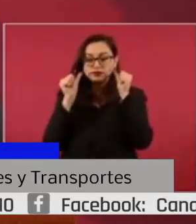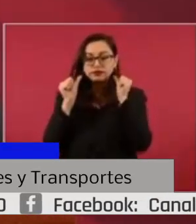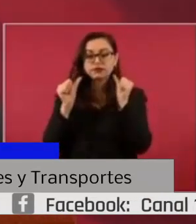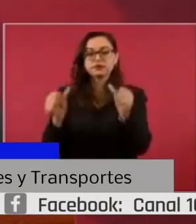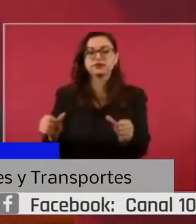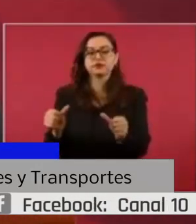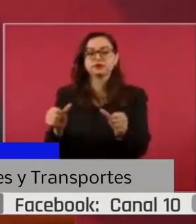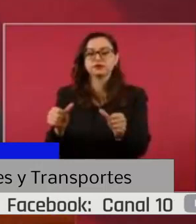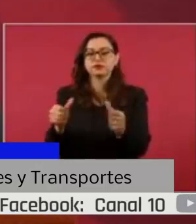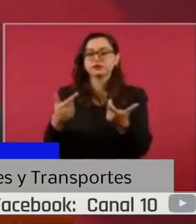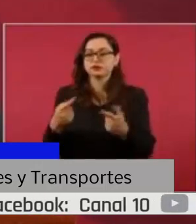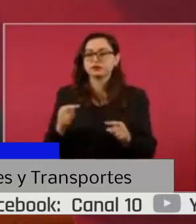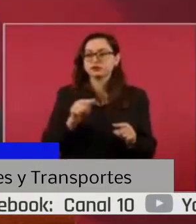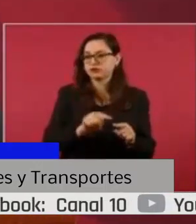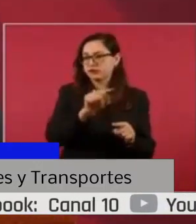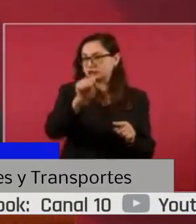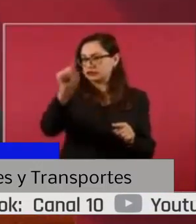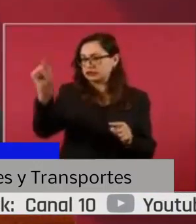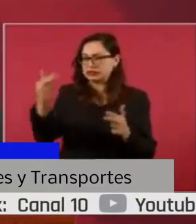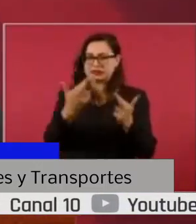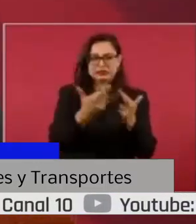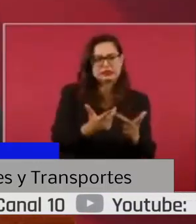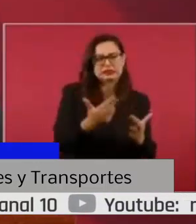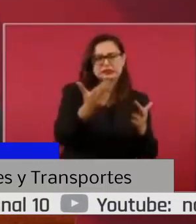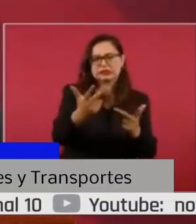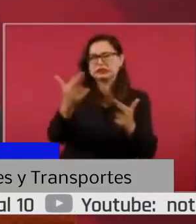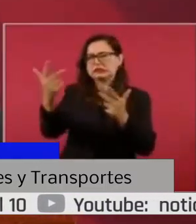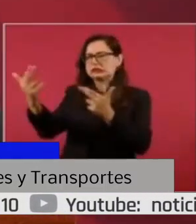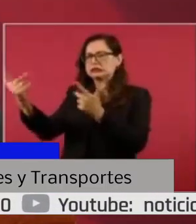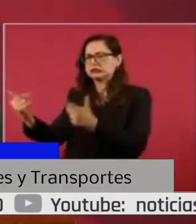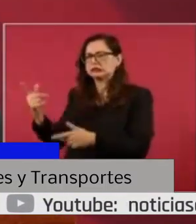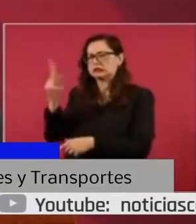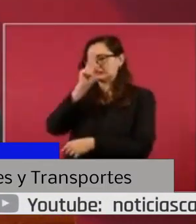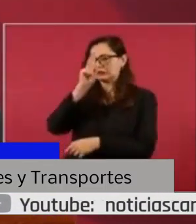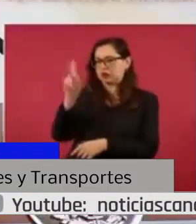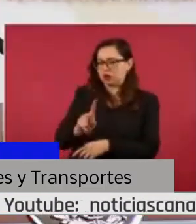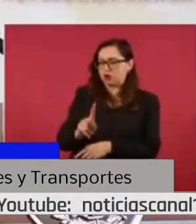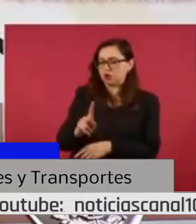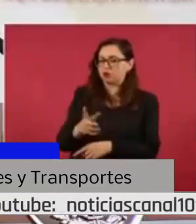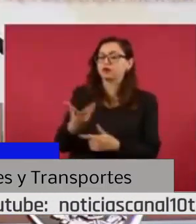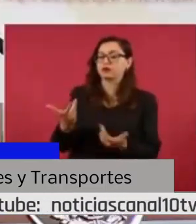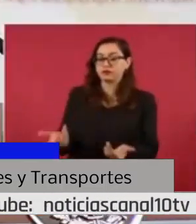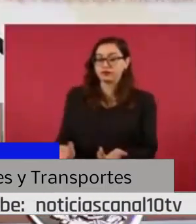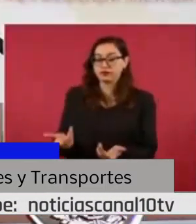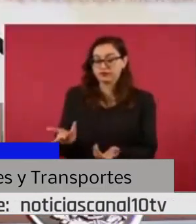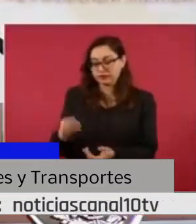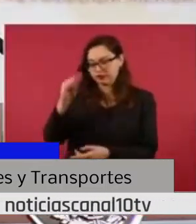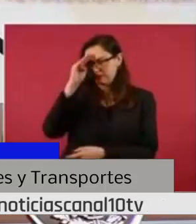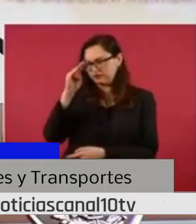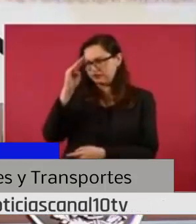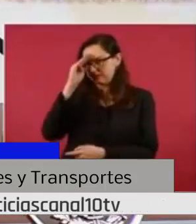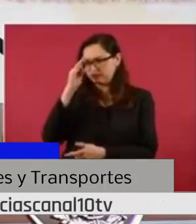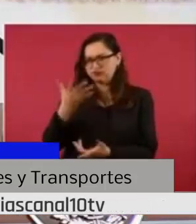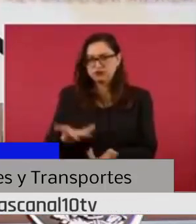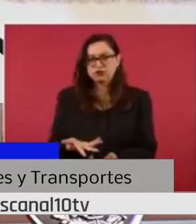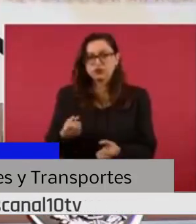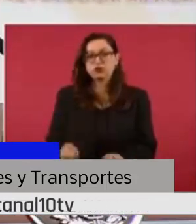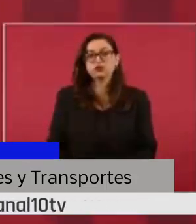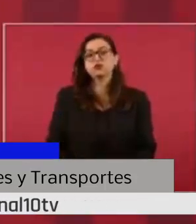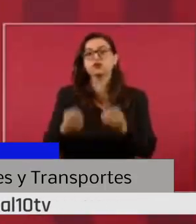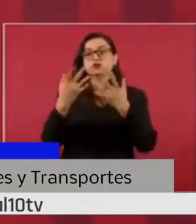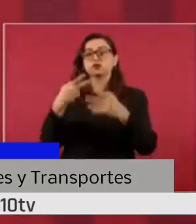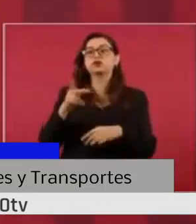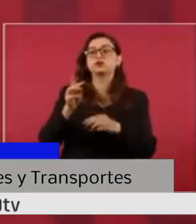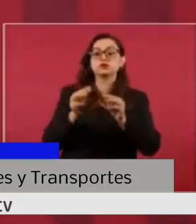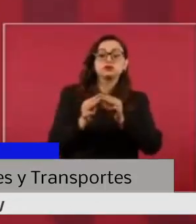en peor estado es, en lugar de priorizar sobre los kilómetros en cada uno de los estados,